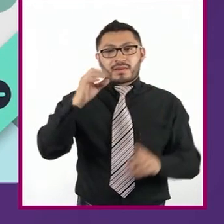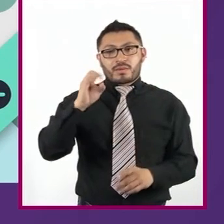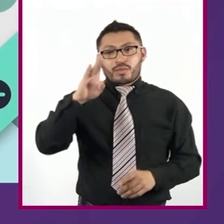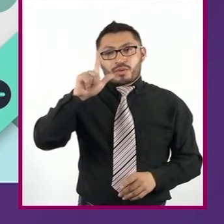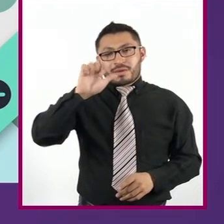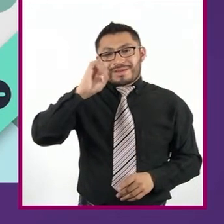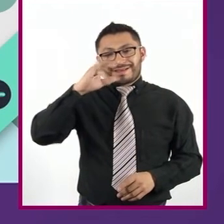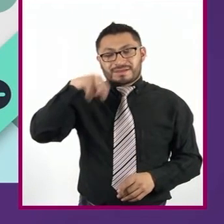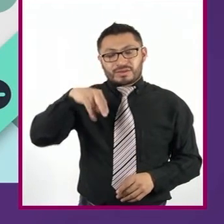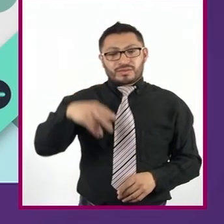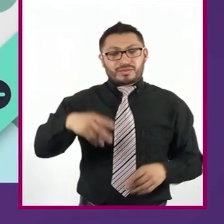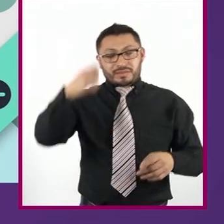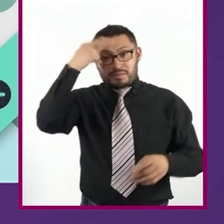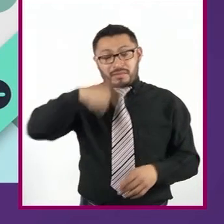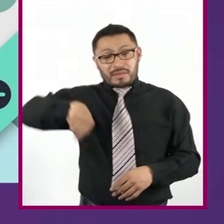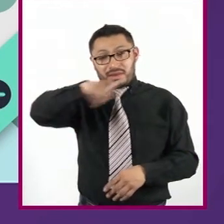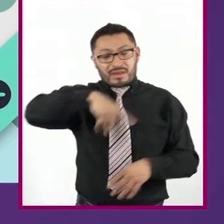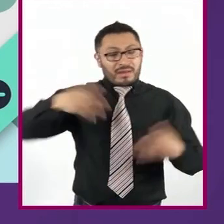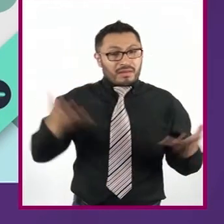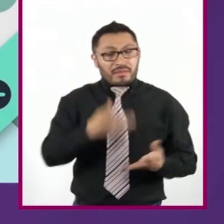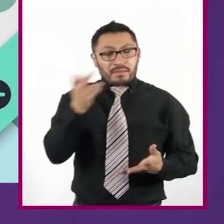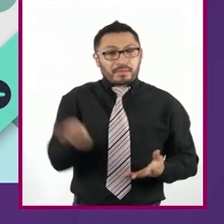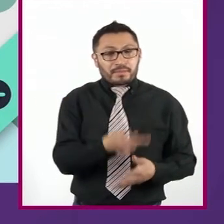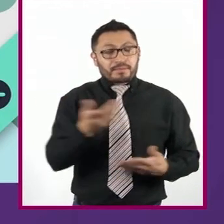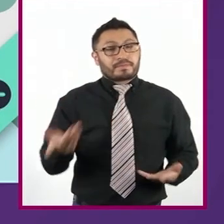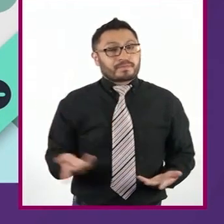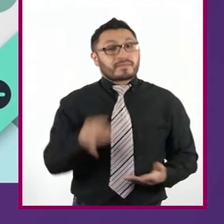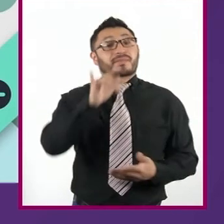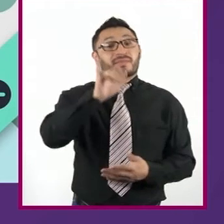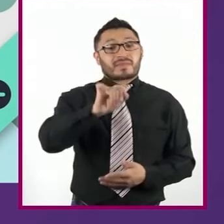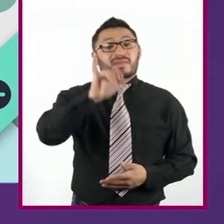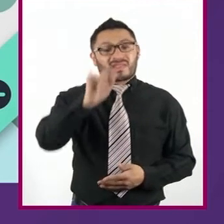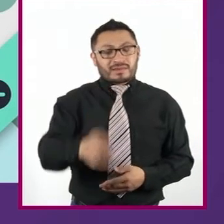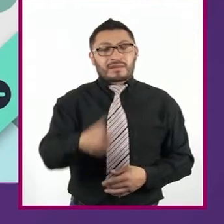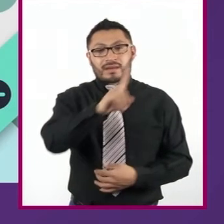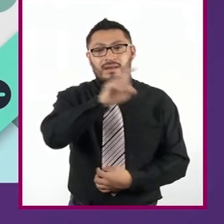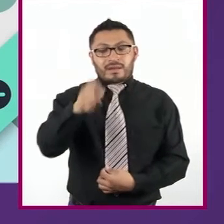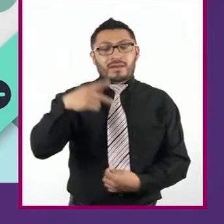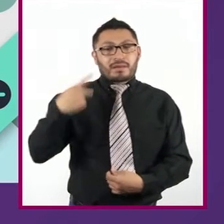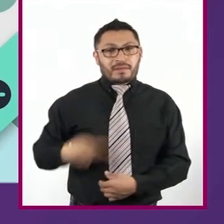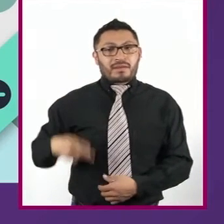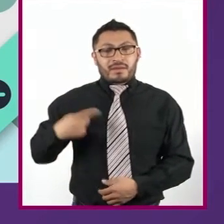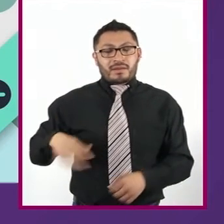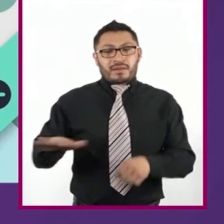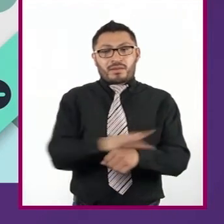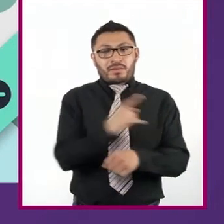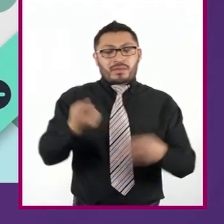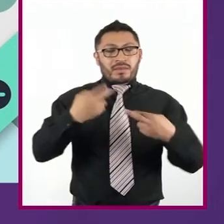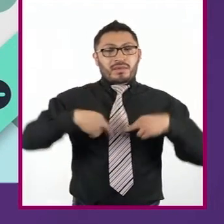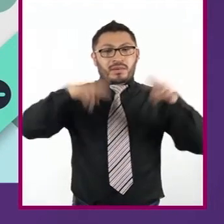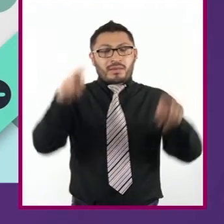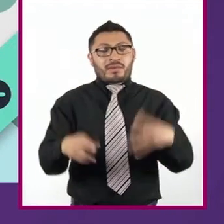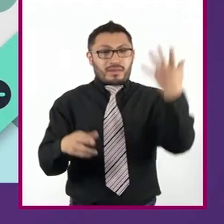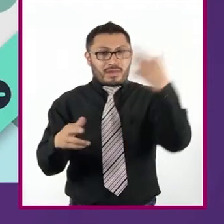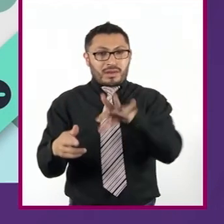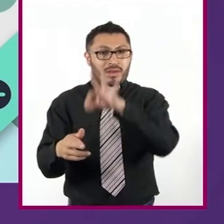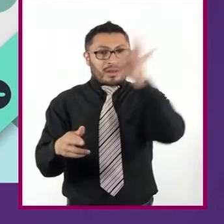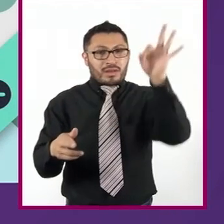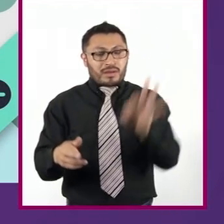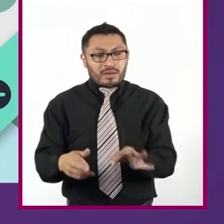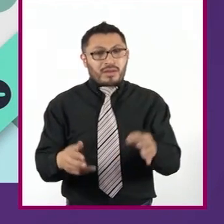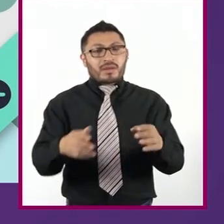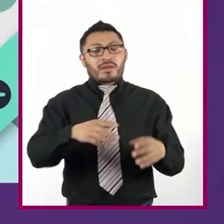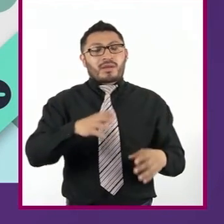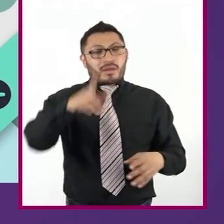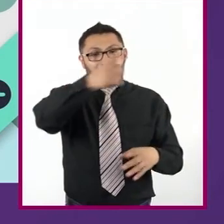que fue aplicada la encuesta? Sí, la muestra fue de 100 personas, porque representa el 10% de la población